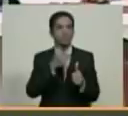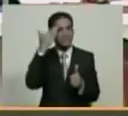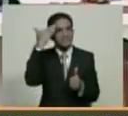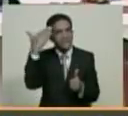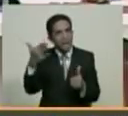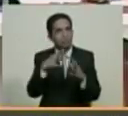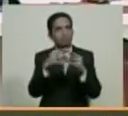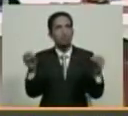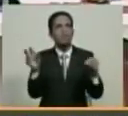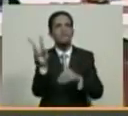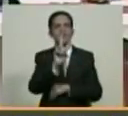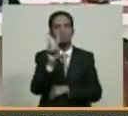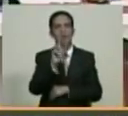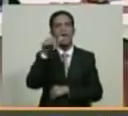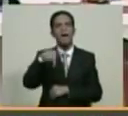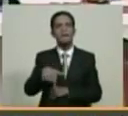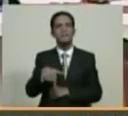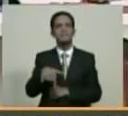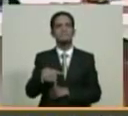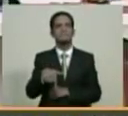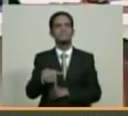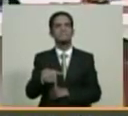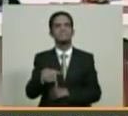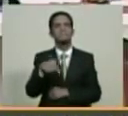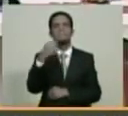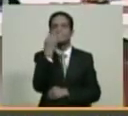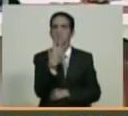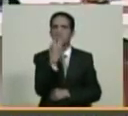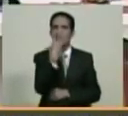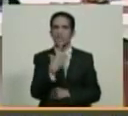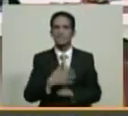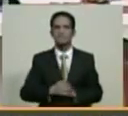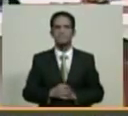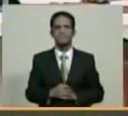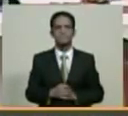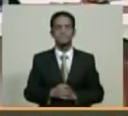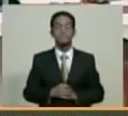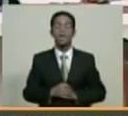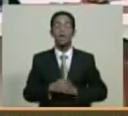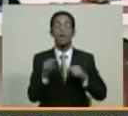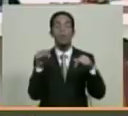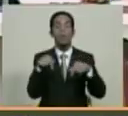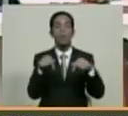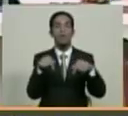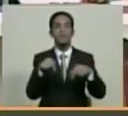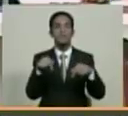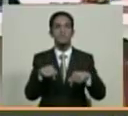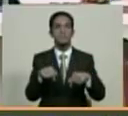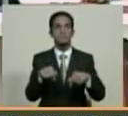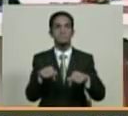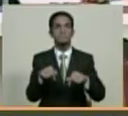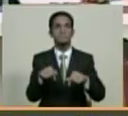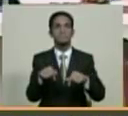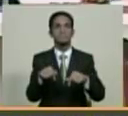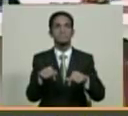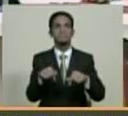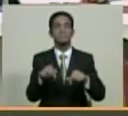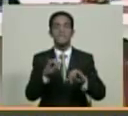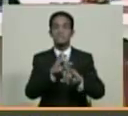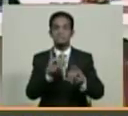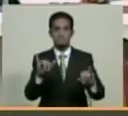Venezuela desde el Palacio del Pueblo, el Palacio de Miraflores. Hoy se cumple ya 10